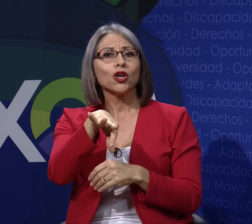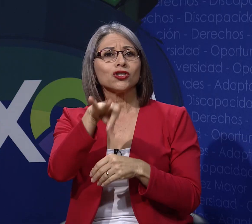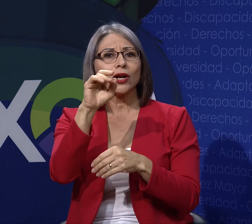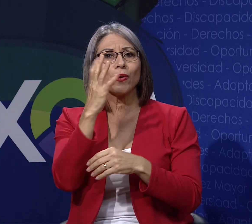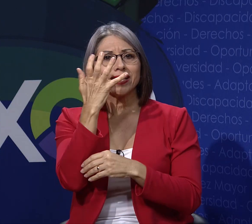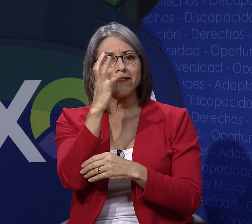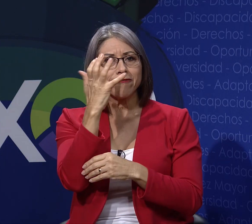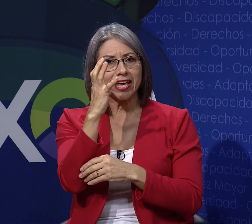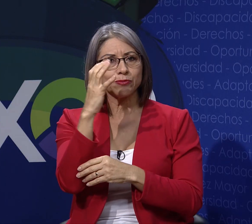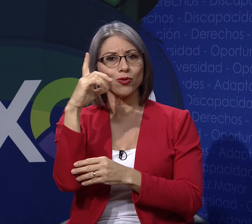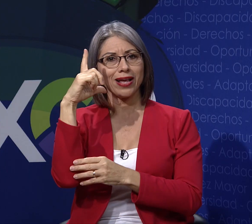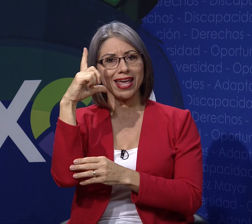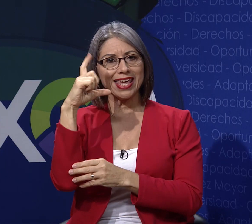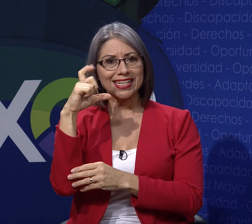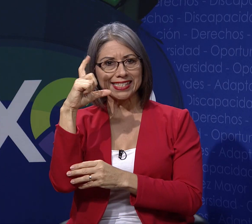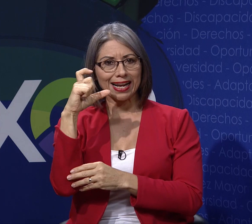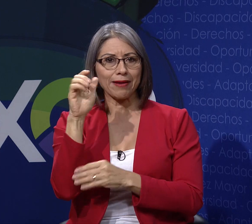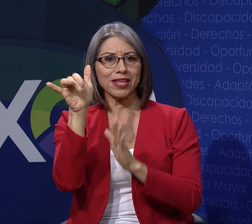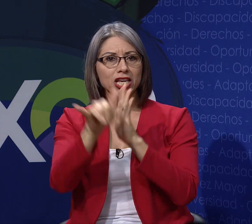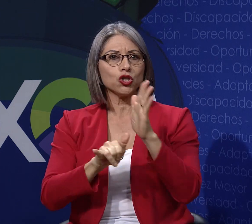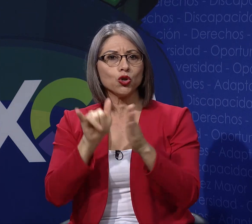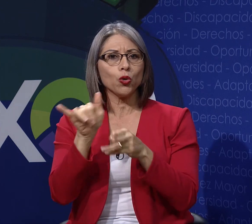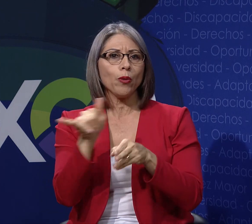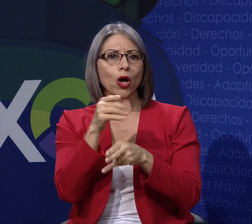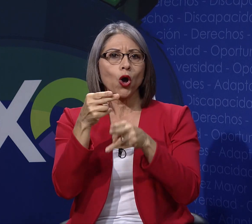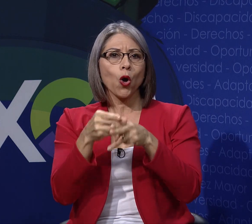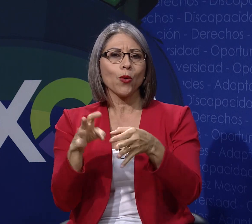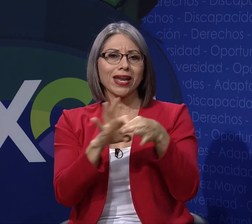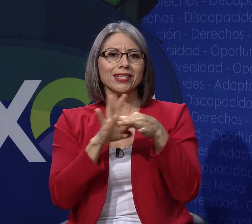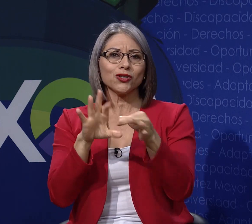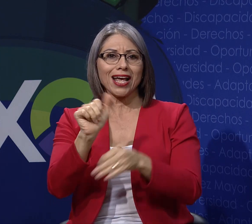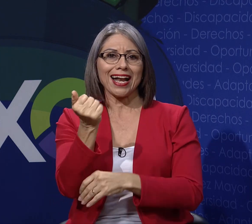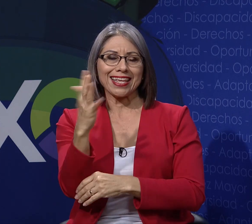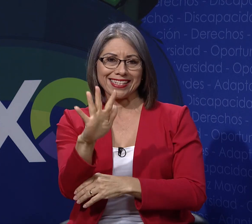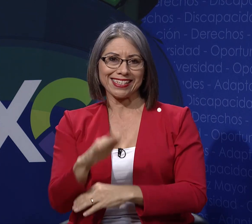Nos encuentra en Facebook, Instagram y YouTube como NEXUS Canal 15.